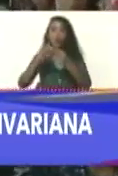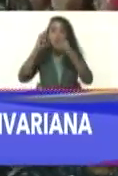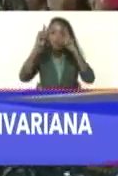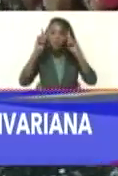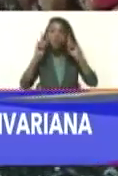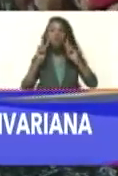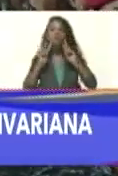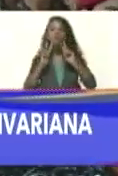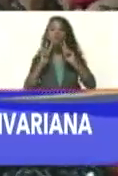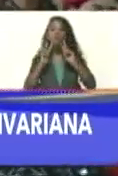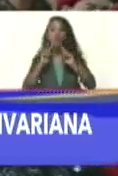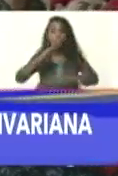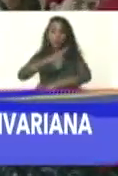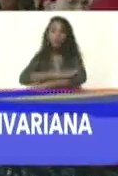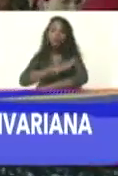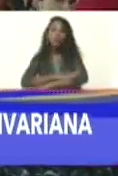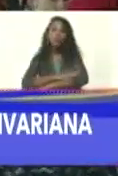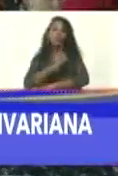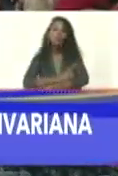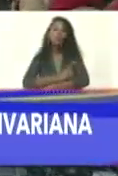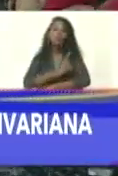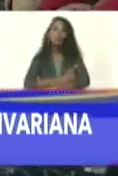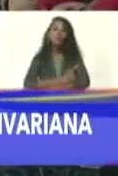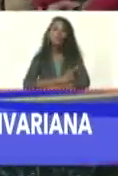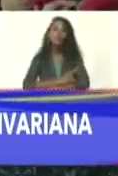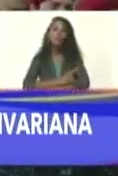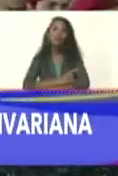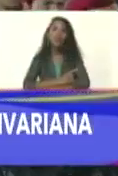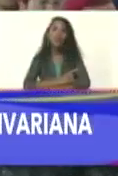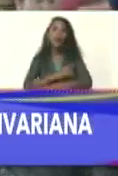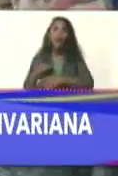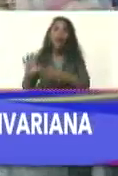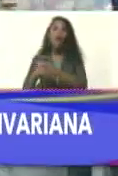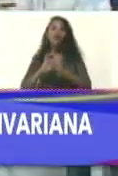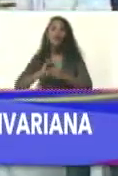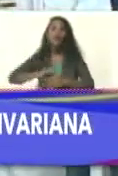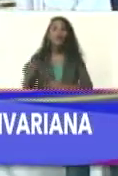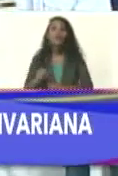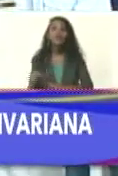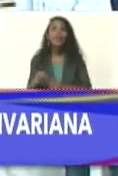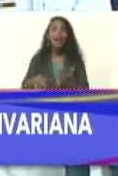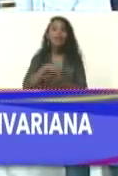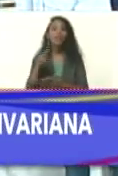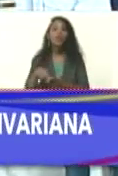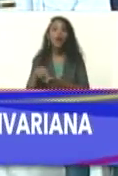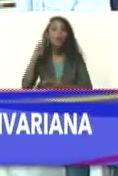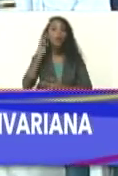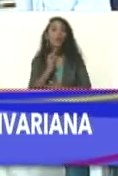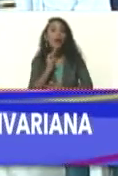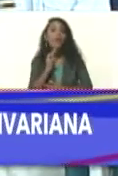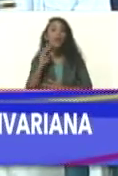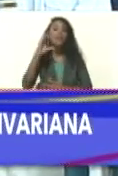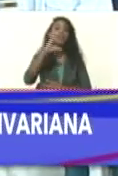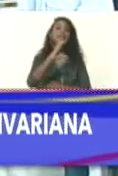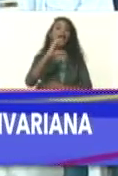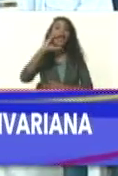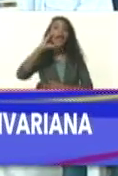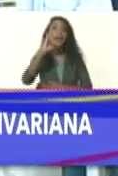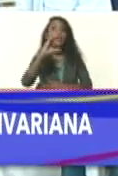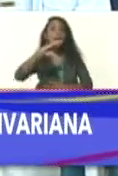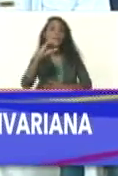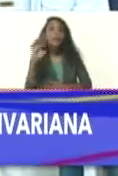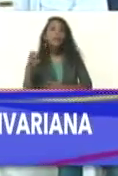moralizada, disciplinada. Y la unión de la Policía Nacional Bolivariana, del CICPC, de las